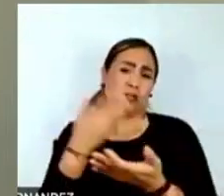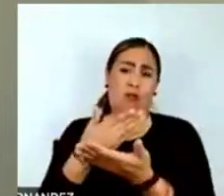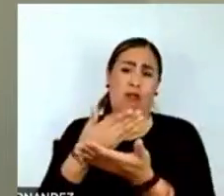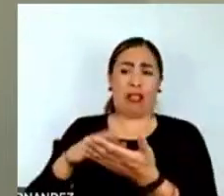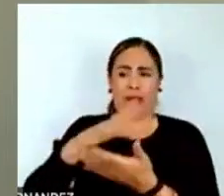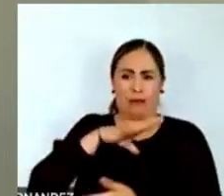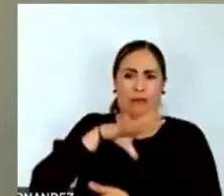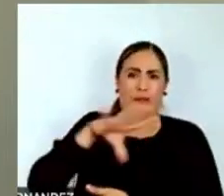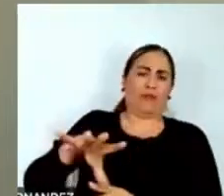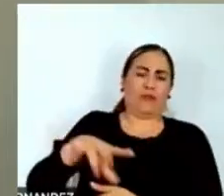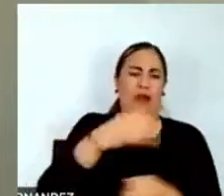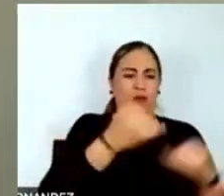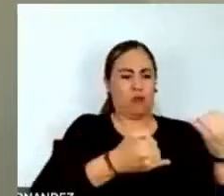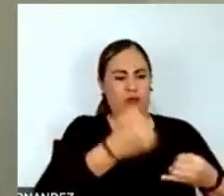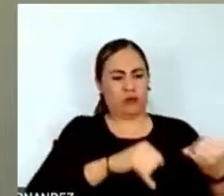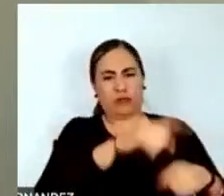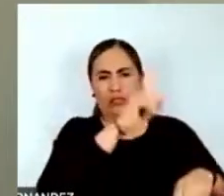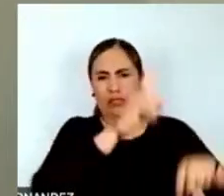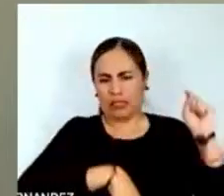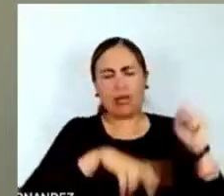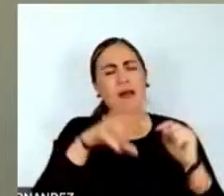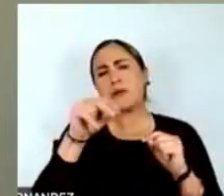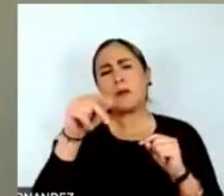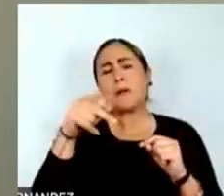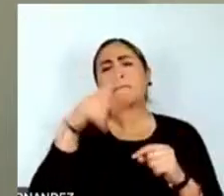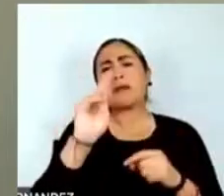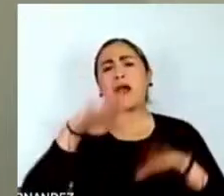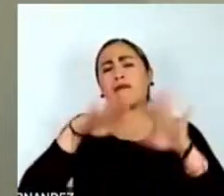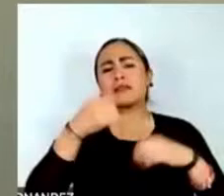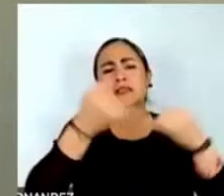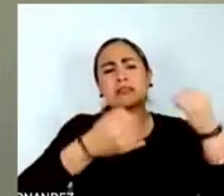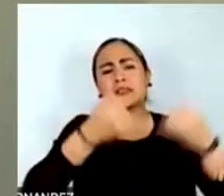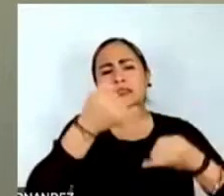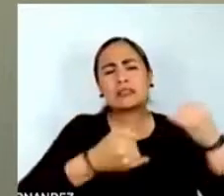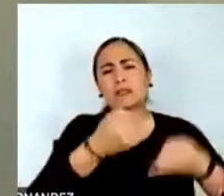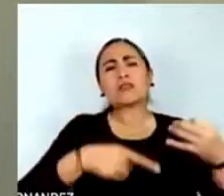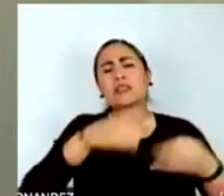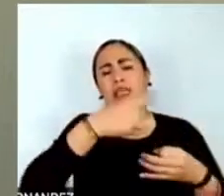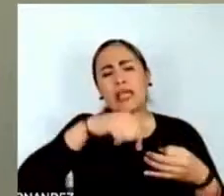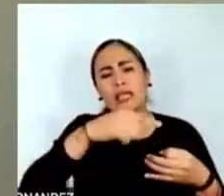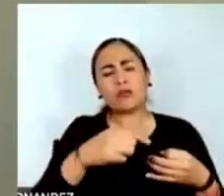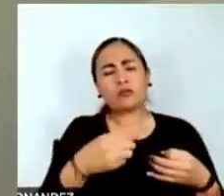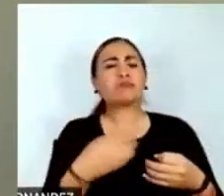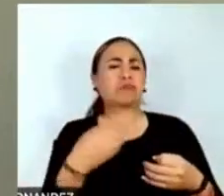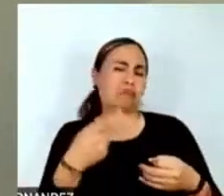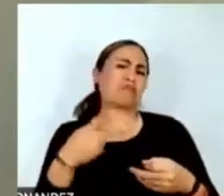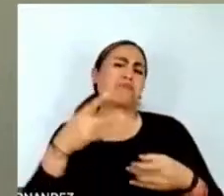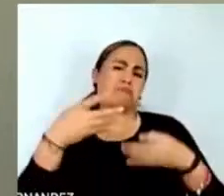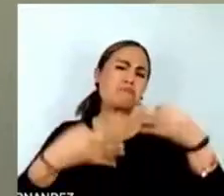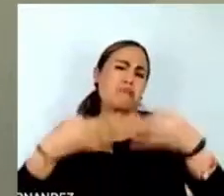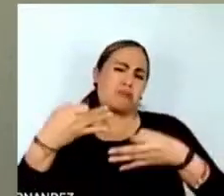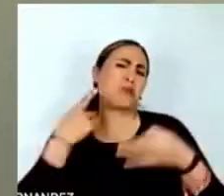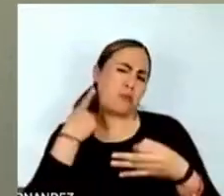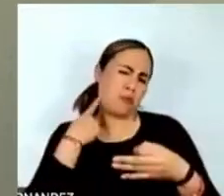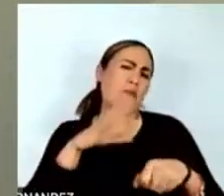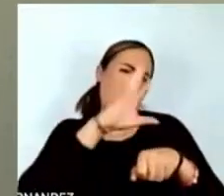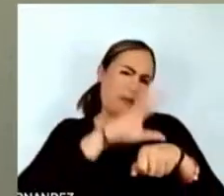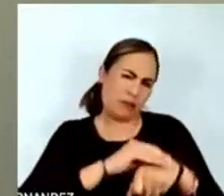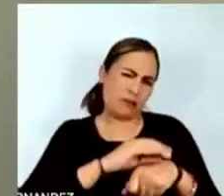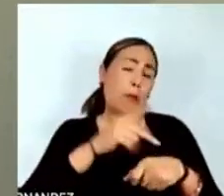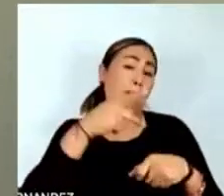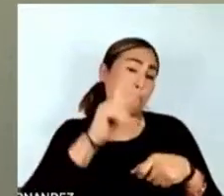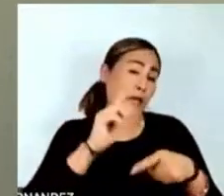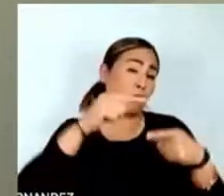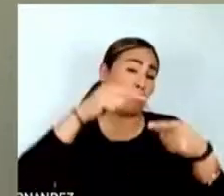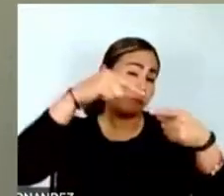cuando se siguen contra funcionarios judiciales, tienen que cumplir un mínimo de garantías. Y un mínimo de garantías que también hay